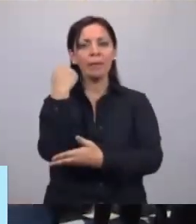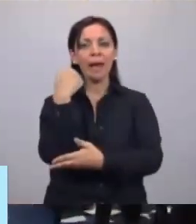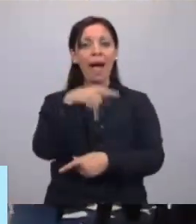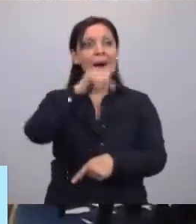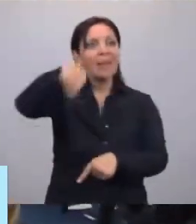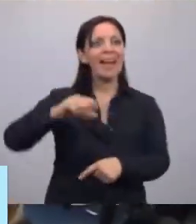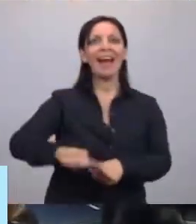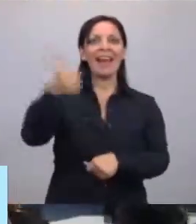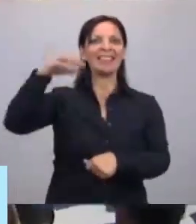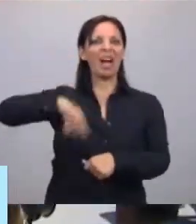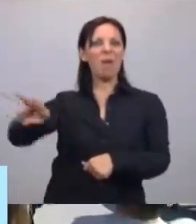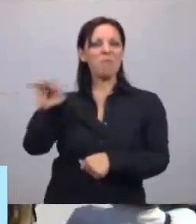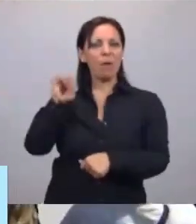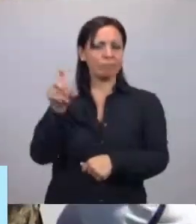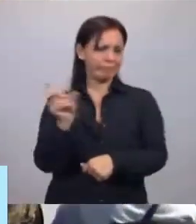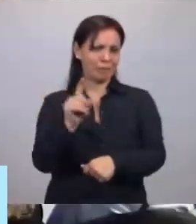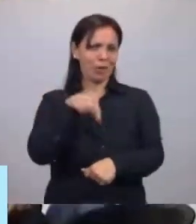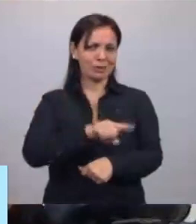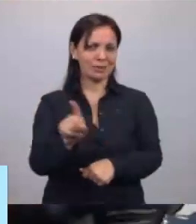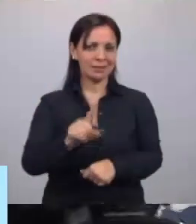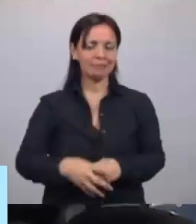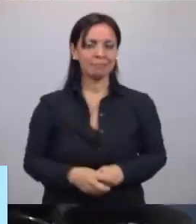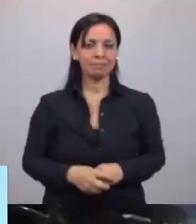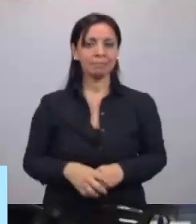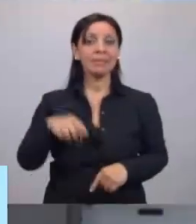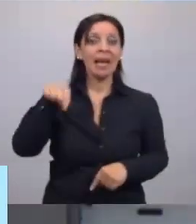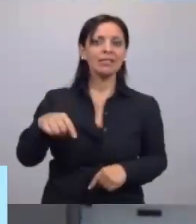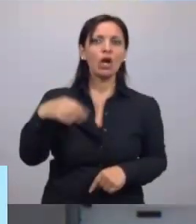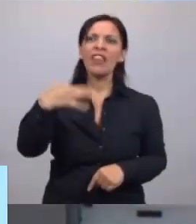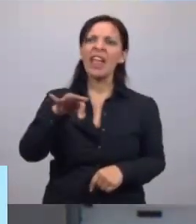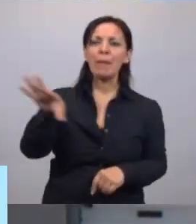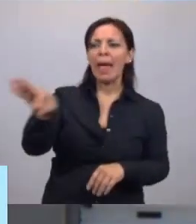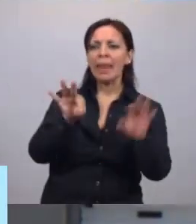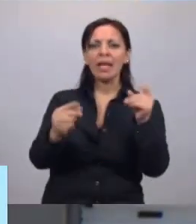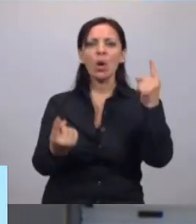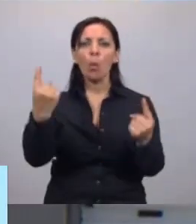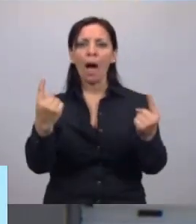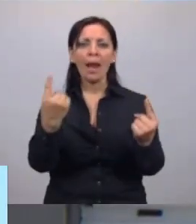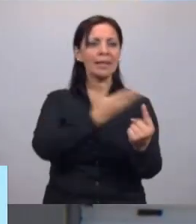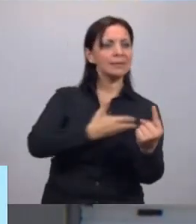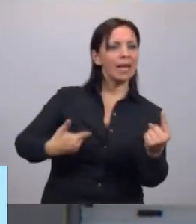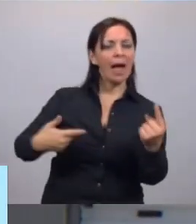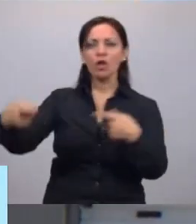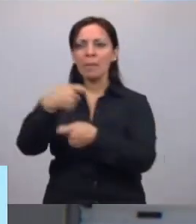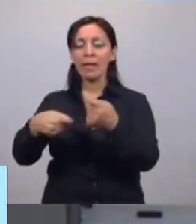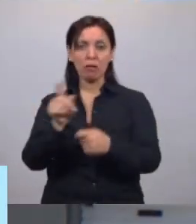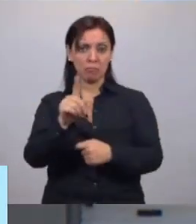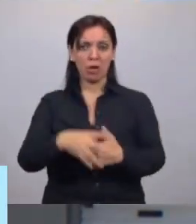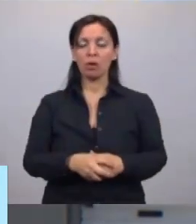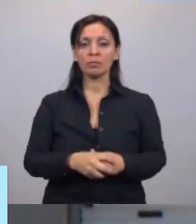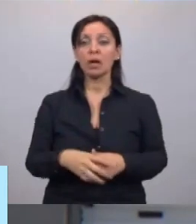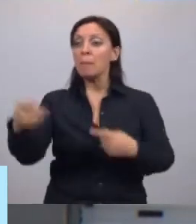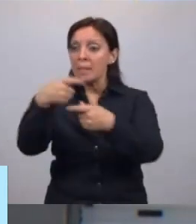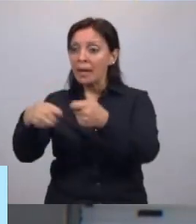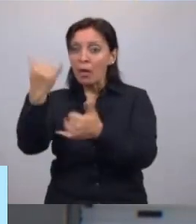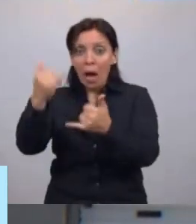un beneficio Esto no es estado o mercado esto es el mercado donde hay